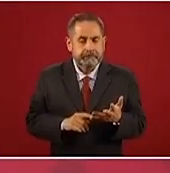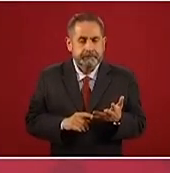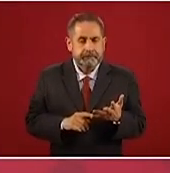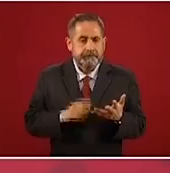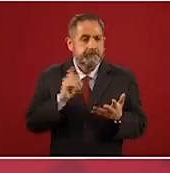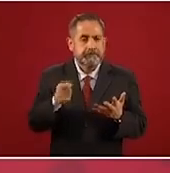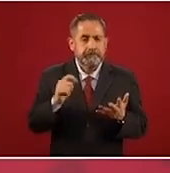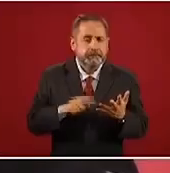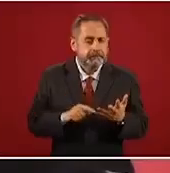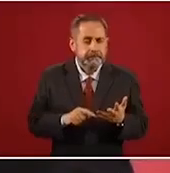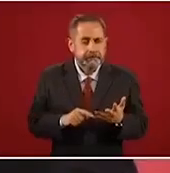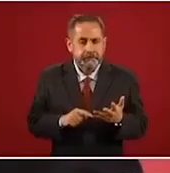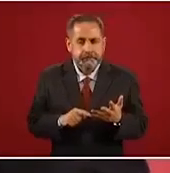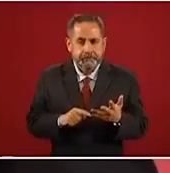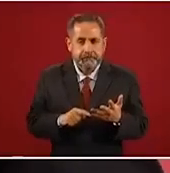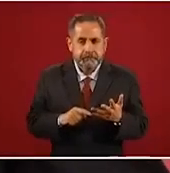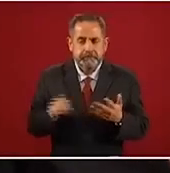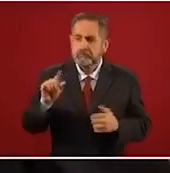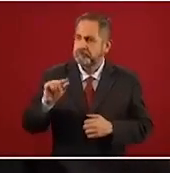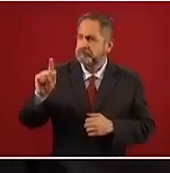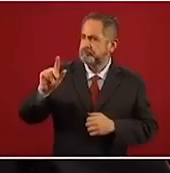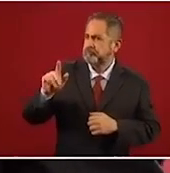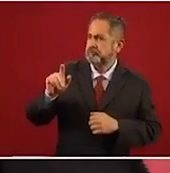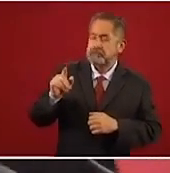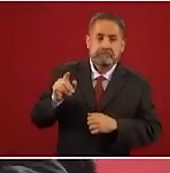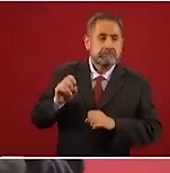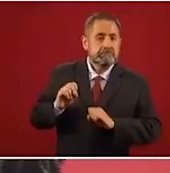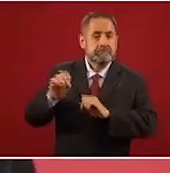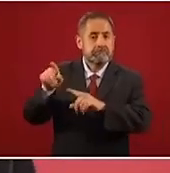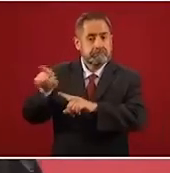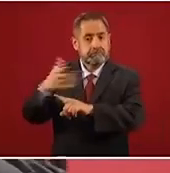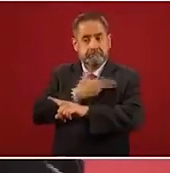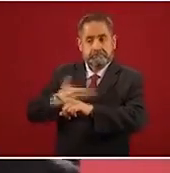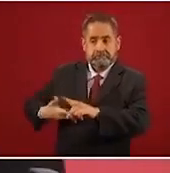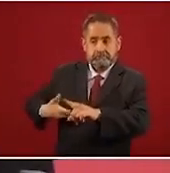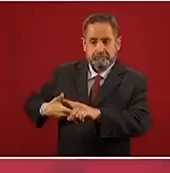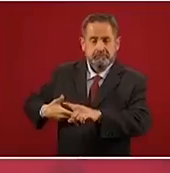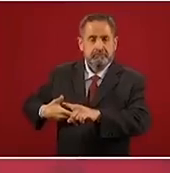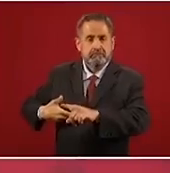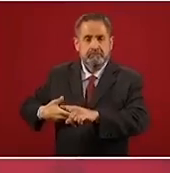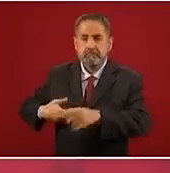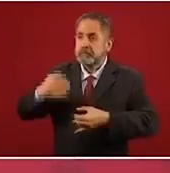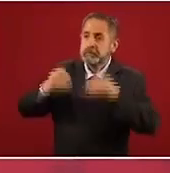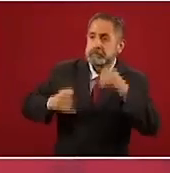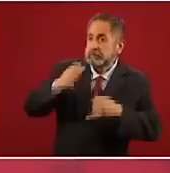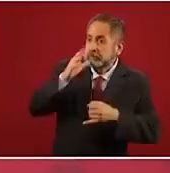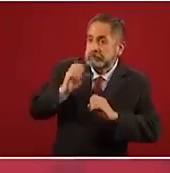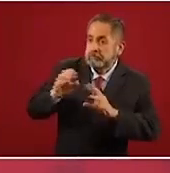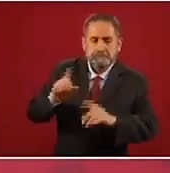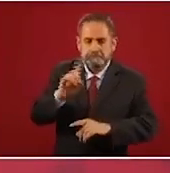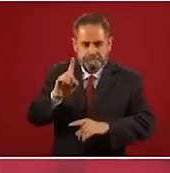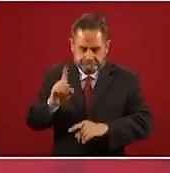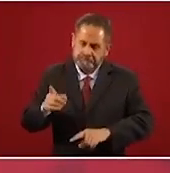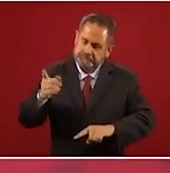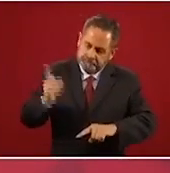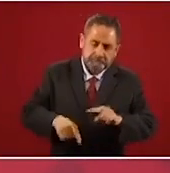el quitar los privilegios para que el presidente pueda ser juzgado por